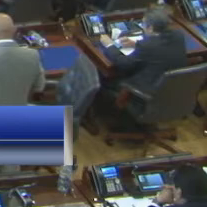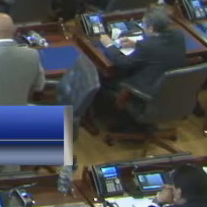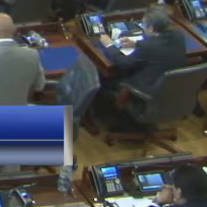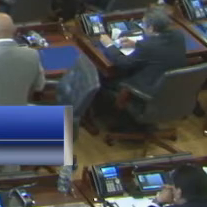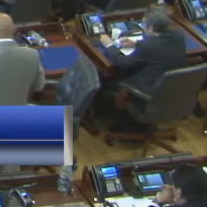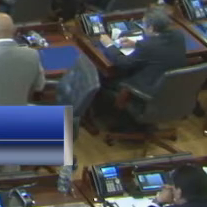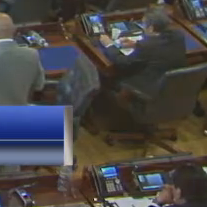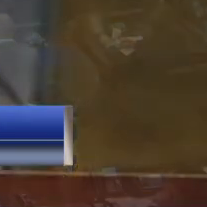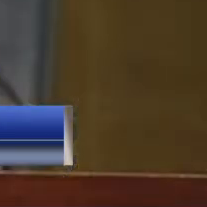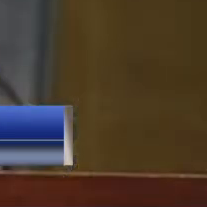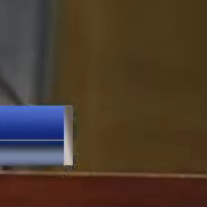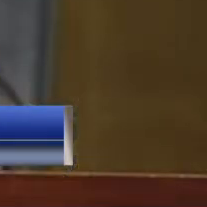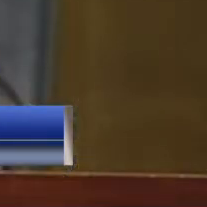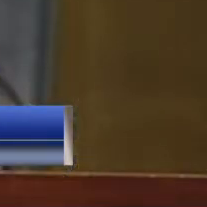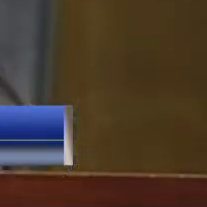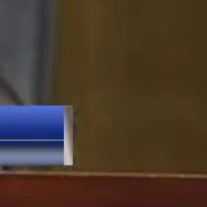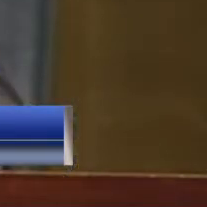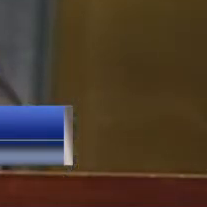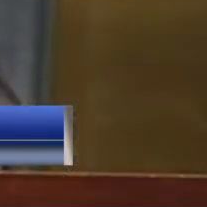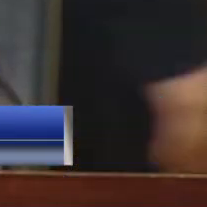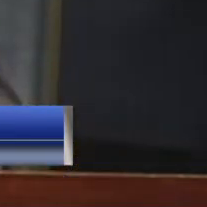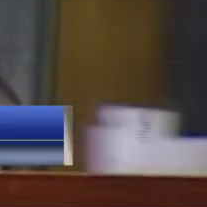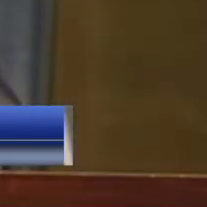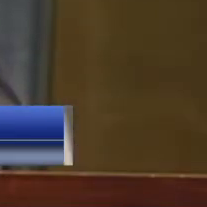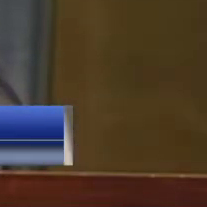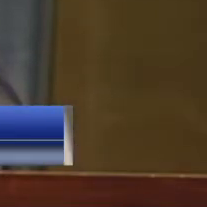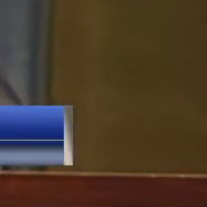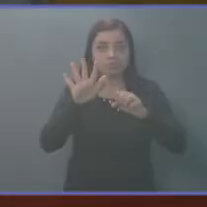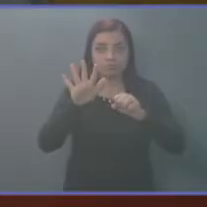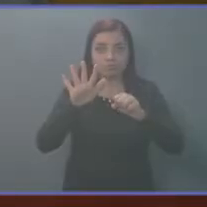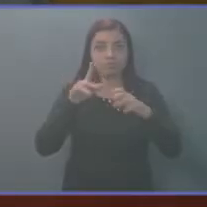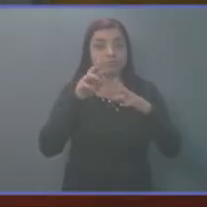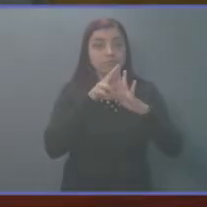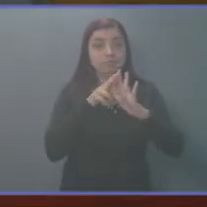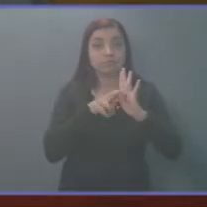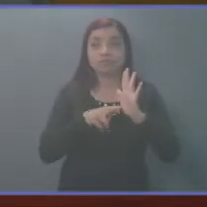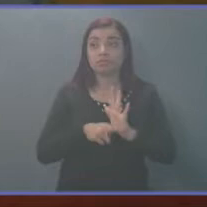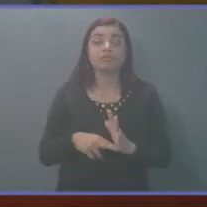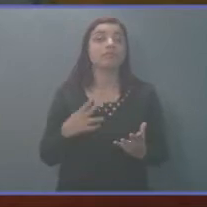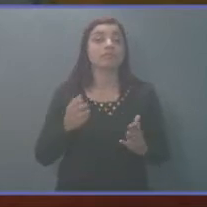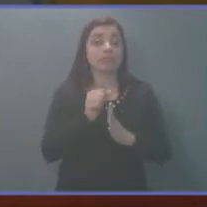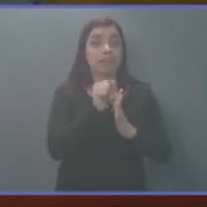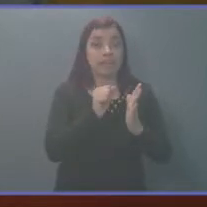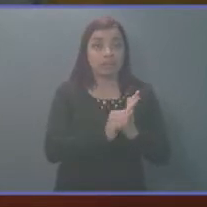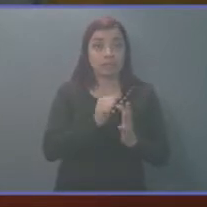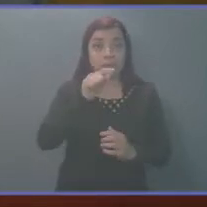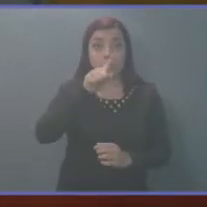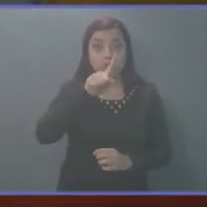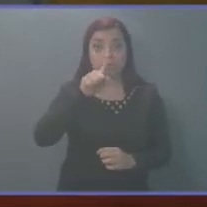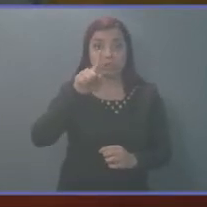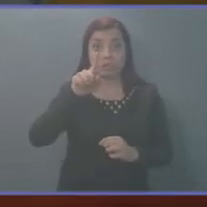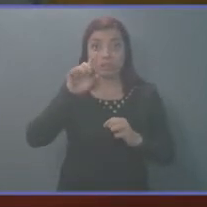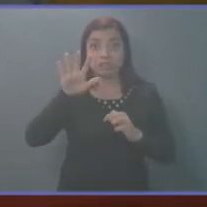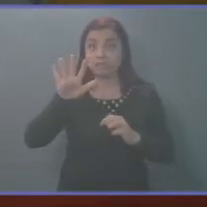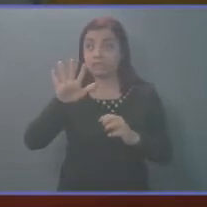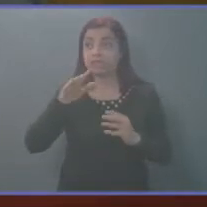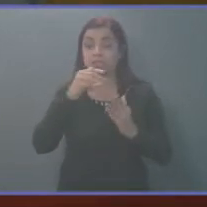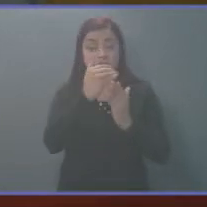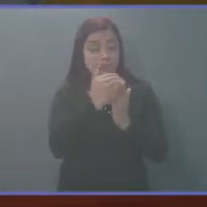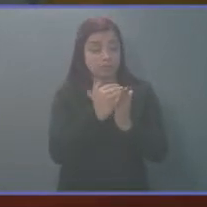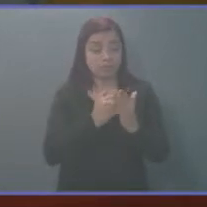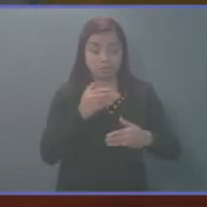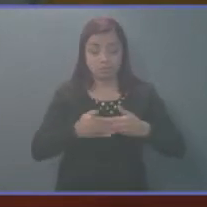El artículo 115 del Reglamento Interior dice lo siguiente. Artículo 115, procedimiento de la